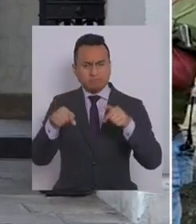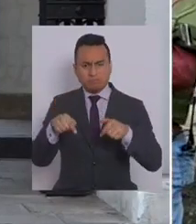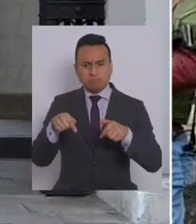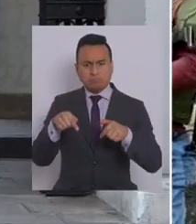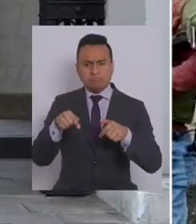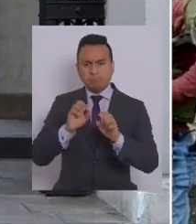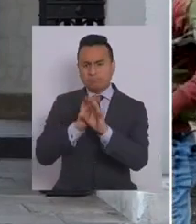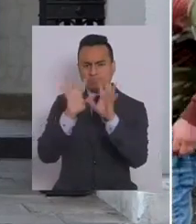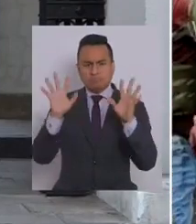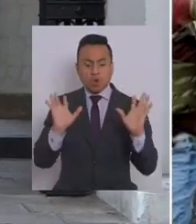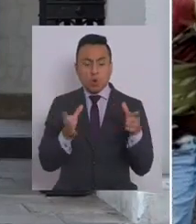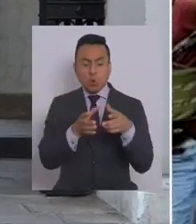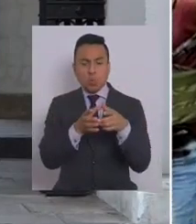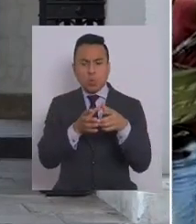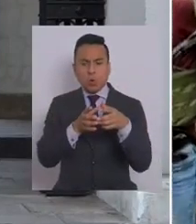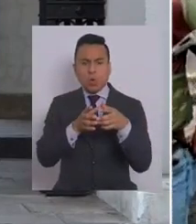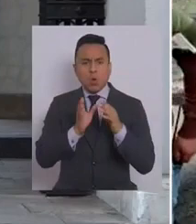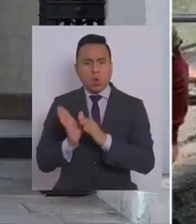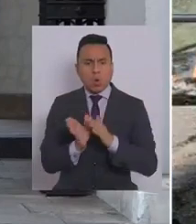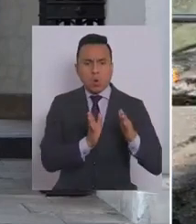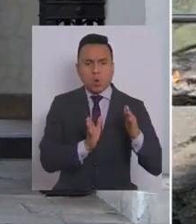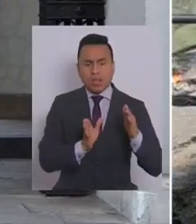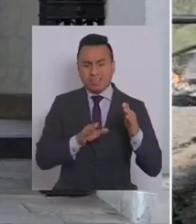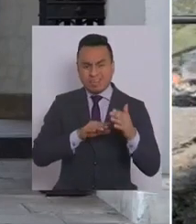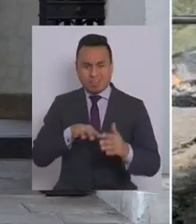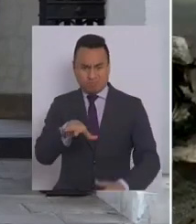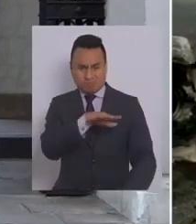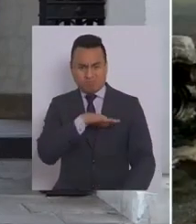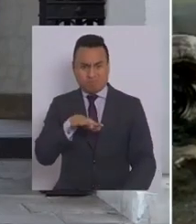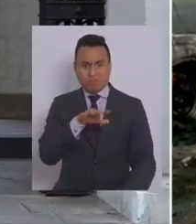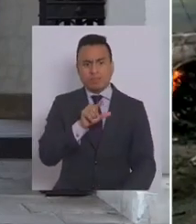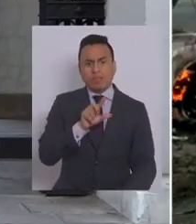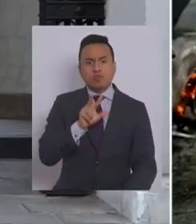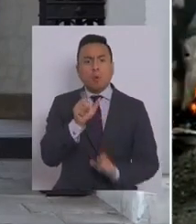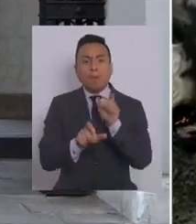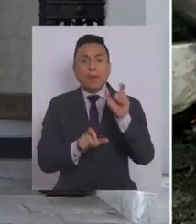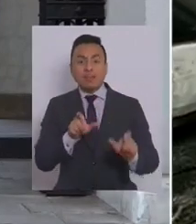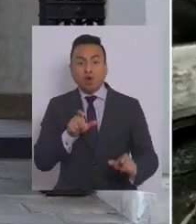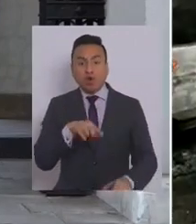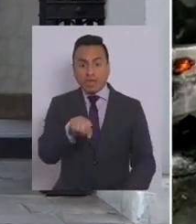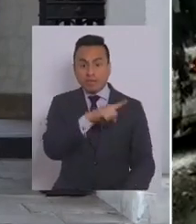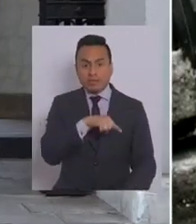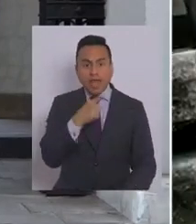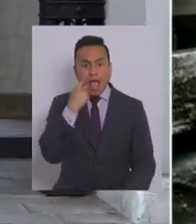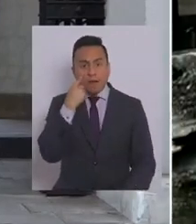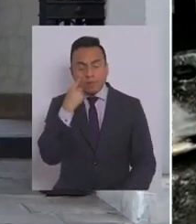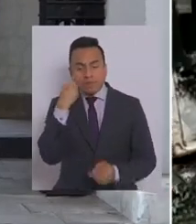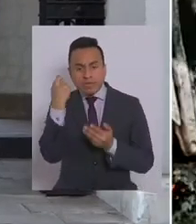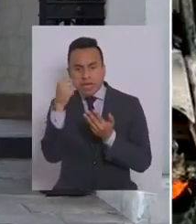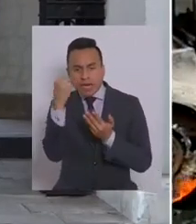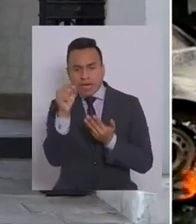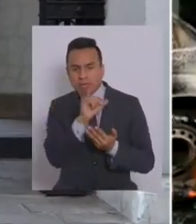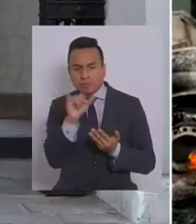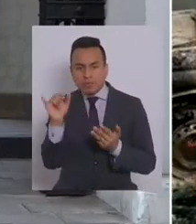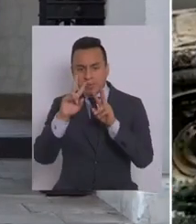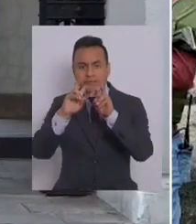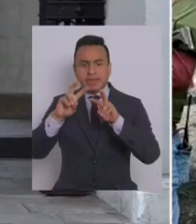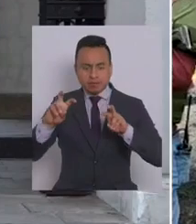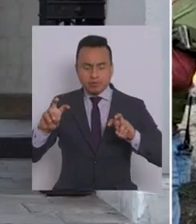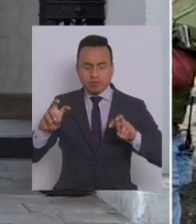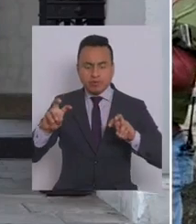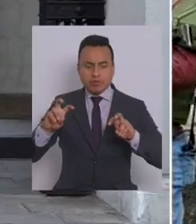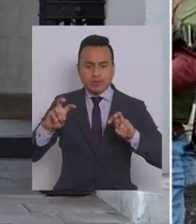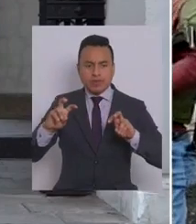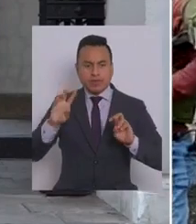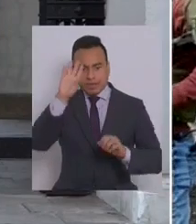fue claramente por un grupo muy organizado, de 7 u 8 personas, está por verificarse eso por parte de la investigación